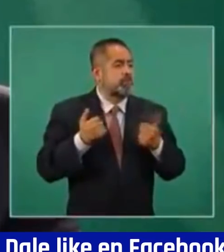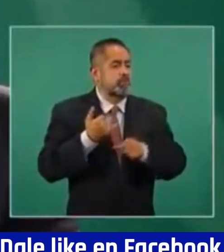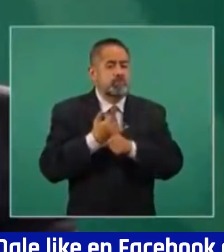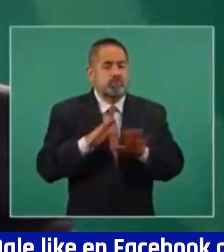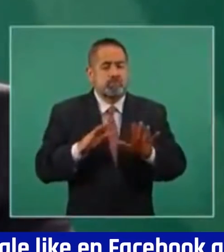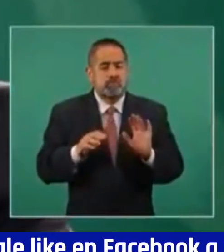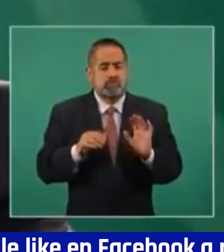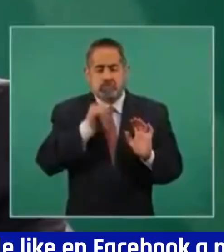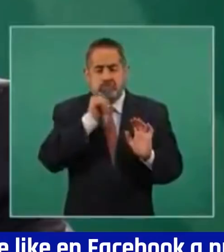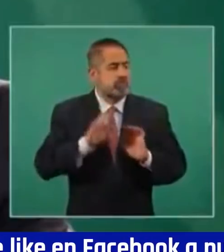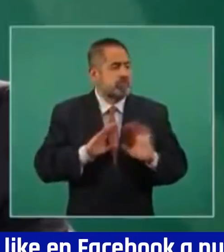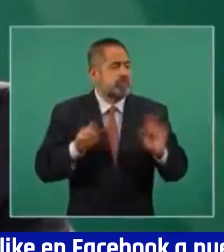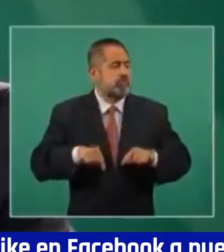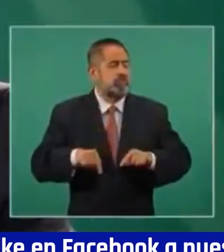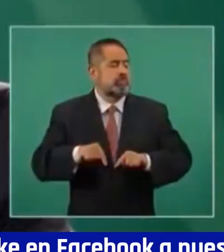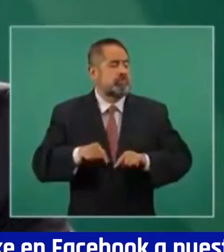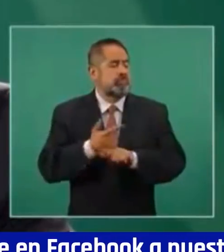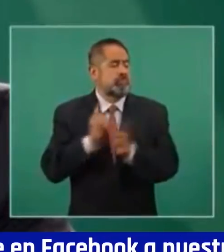nada que perseguir,